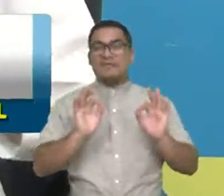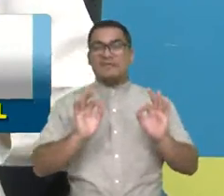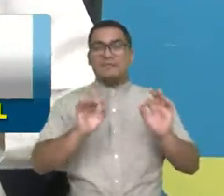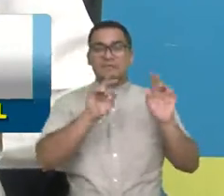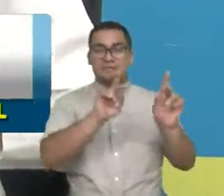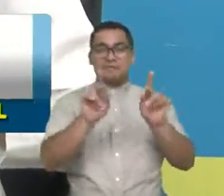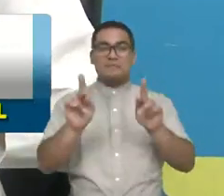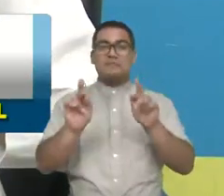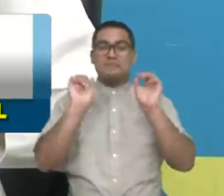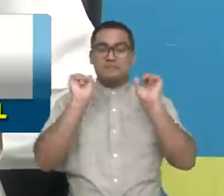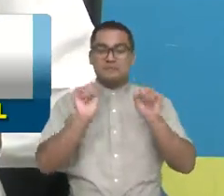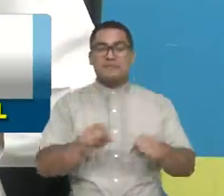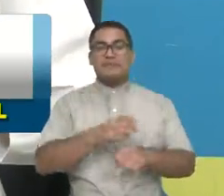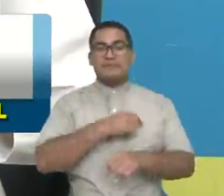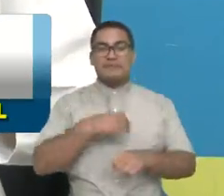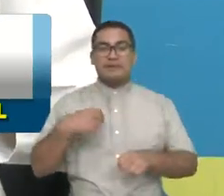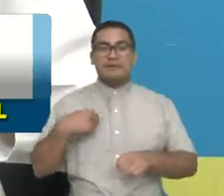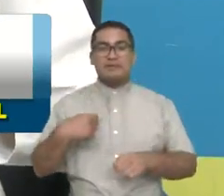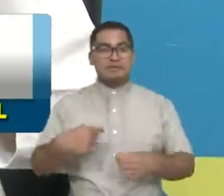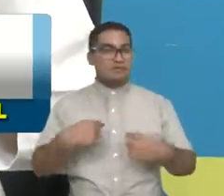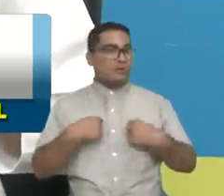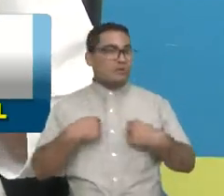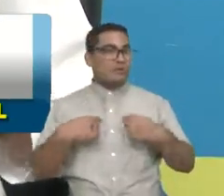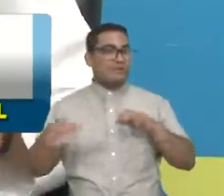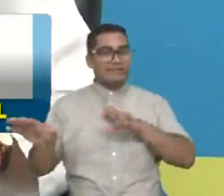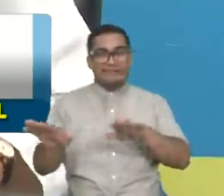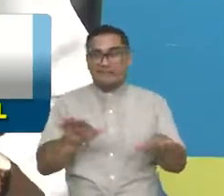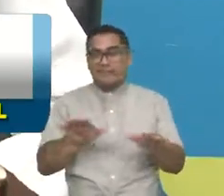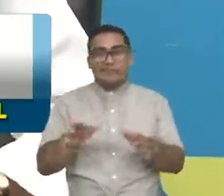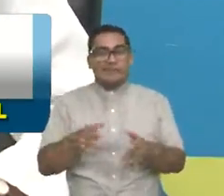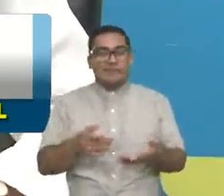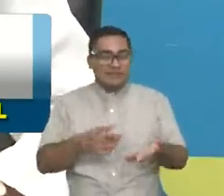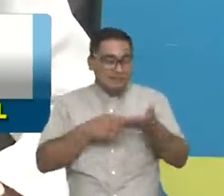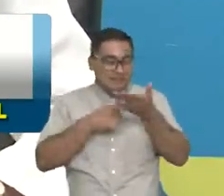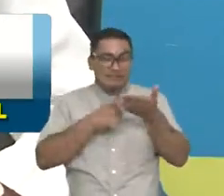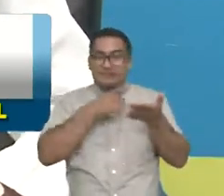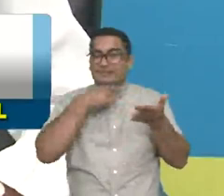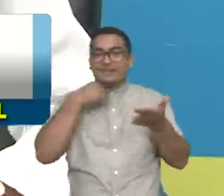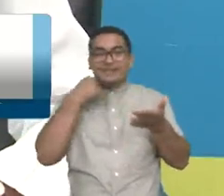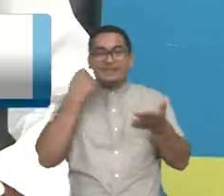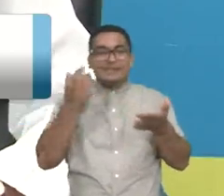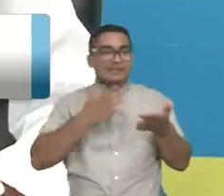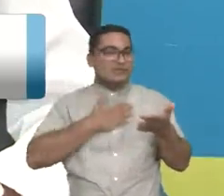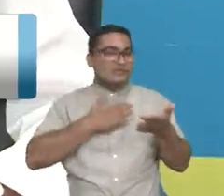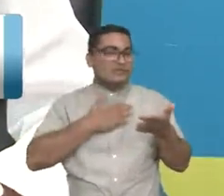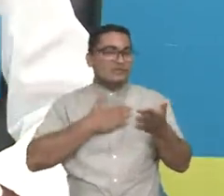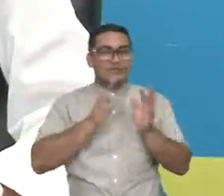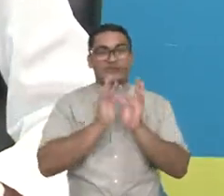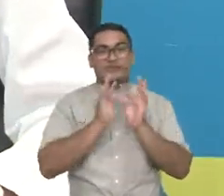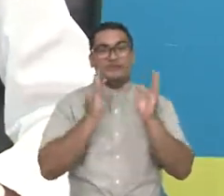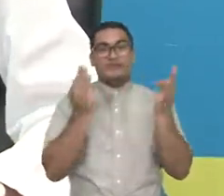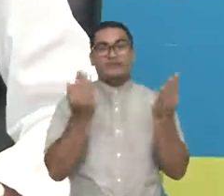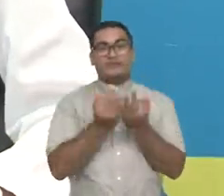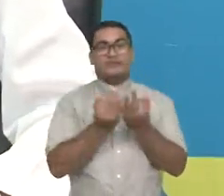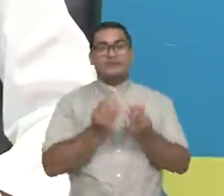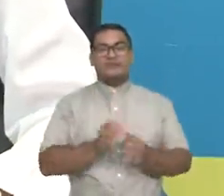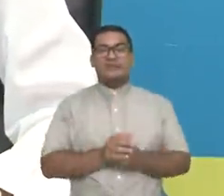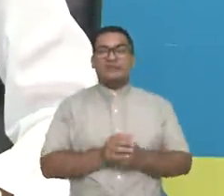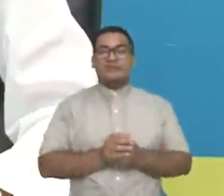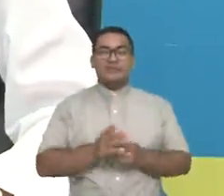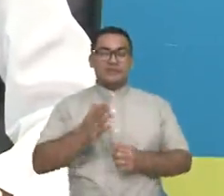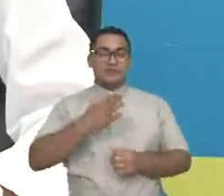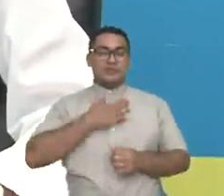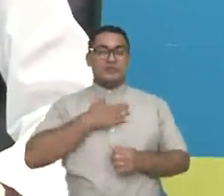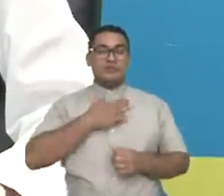podamos hacer, no voy a poder dar respuestas asertivas a mi situación familiar. Porque si yo soy un